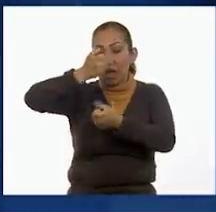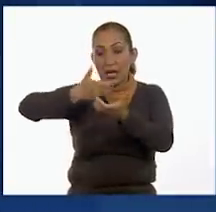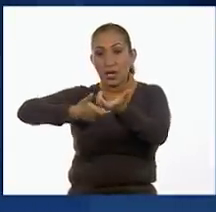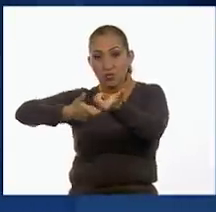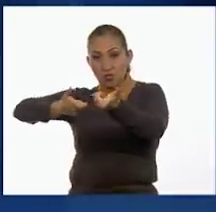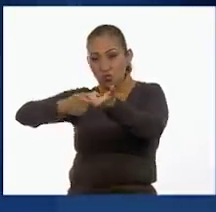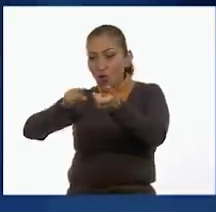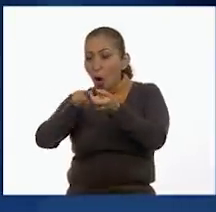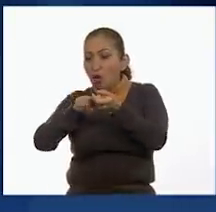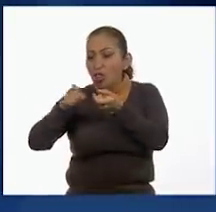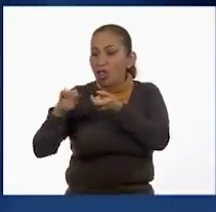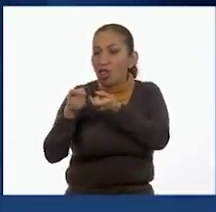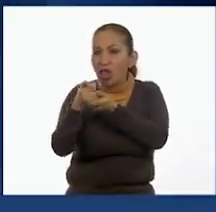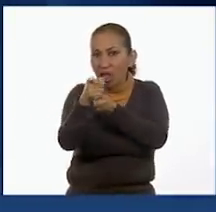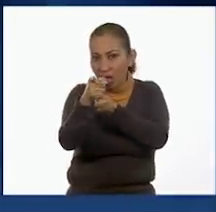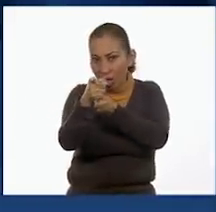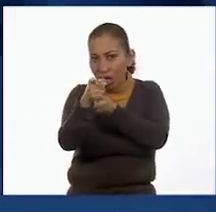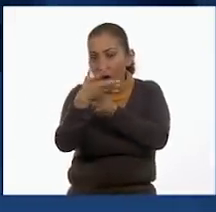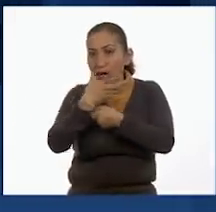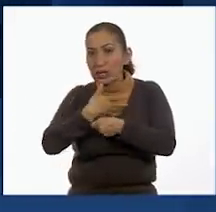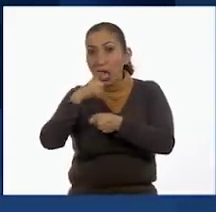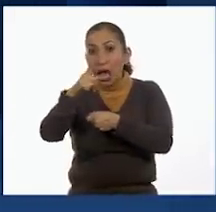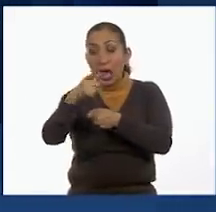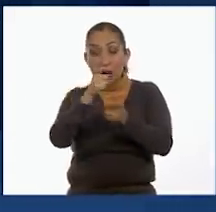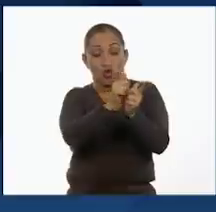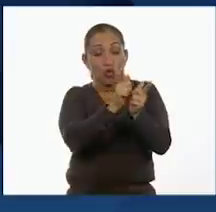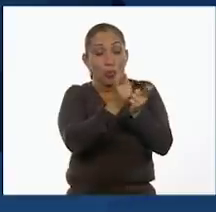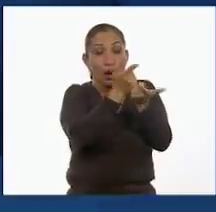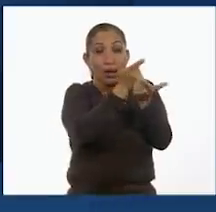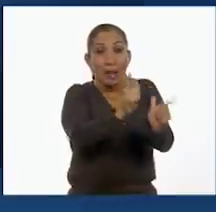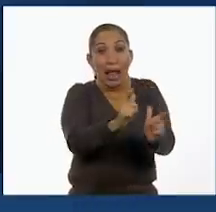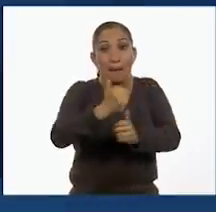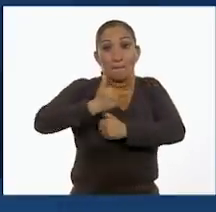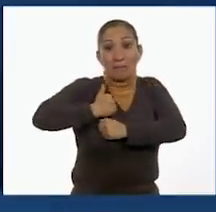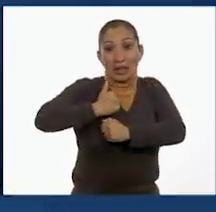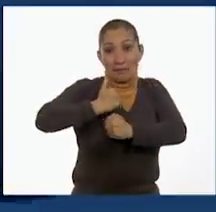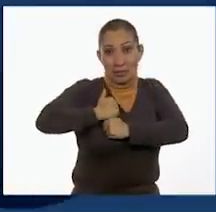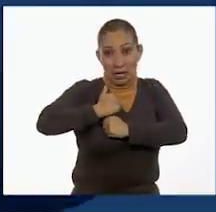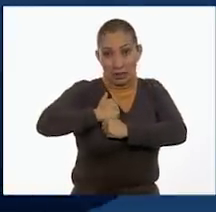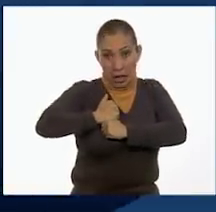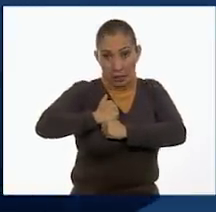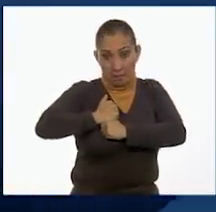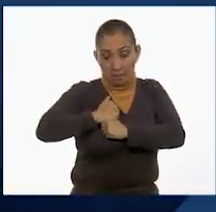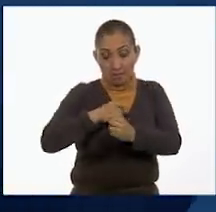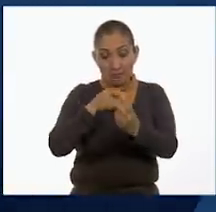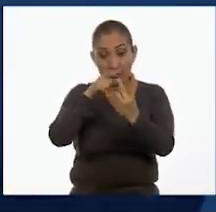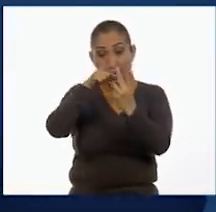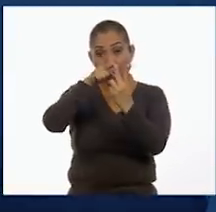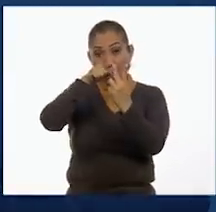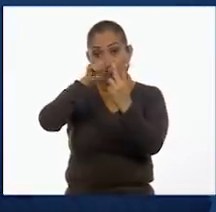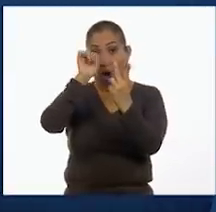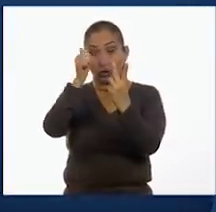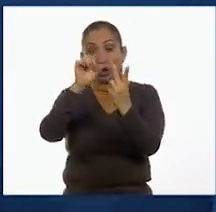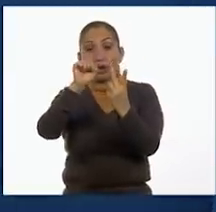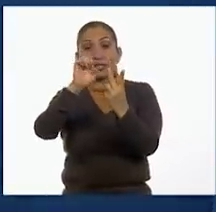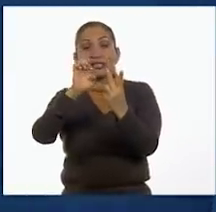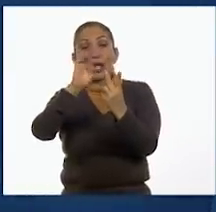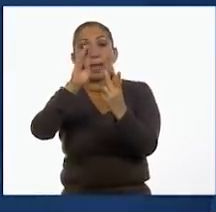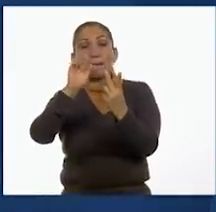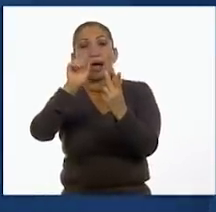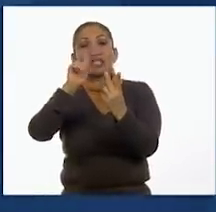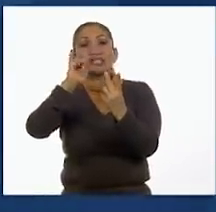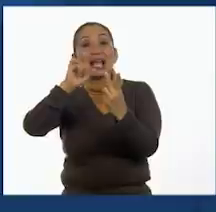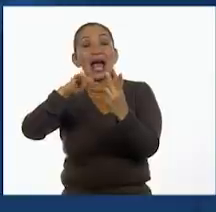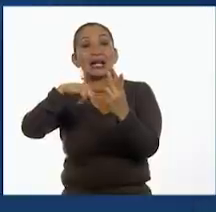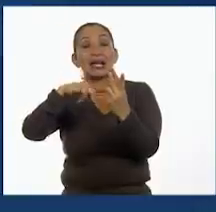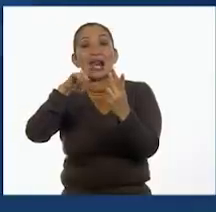bayoneta. Él representa al ala liberal de los militares. En medio tenemos a Sebastián Lerdo de Tejada,